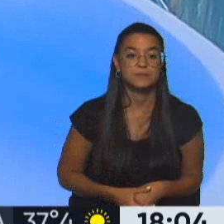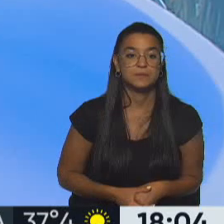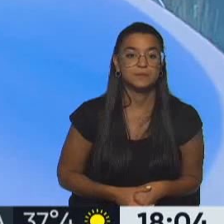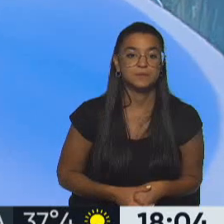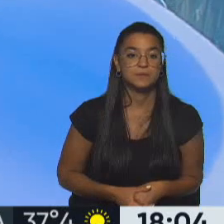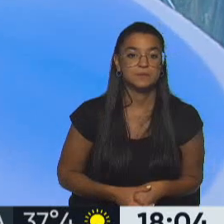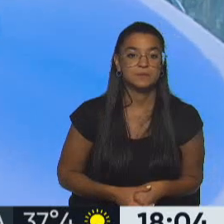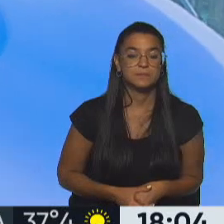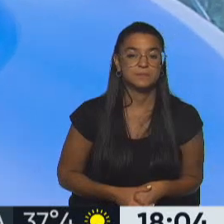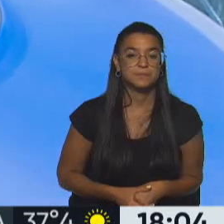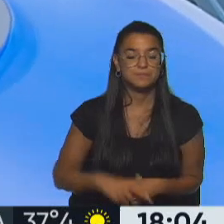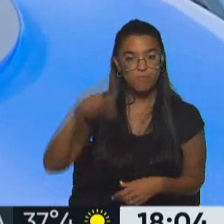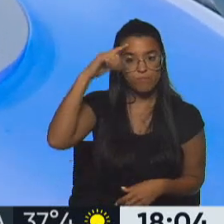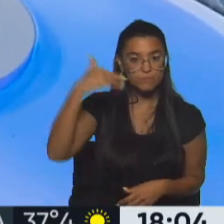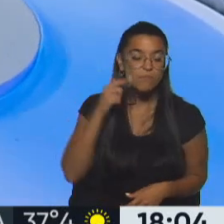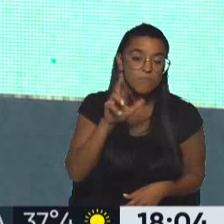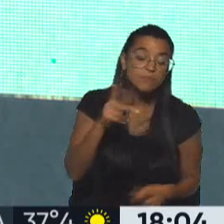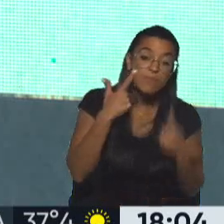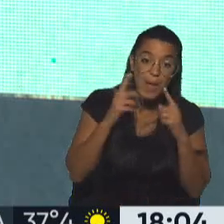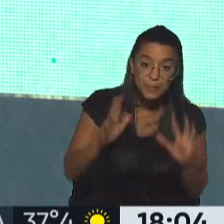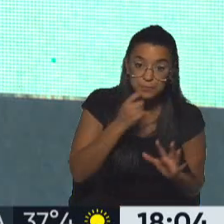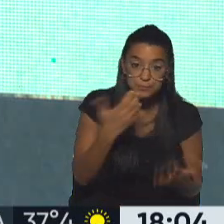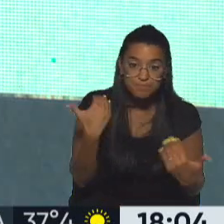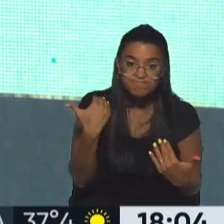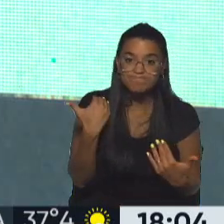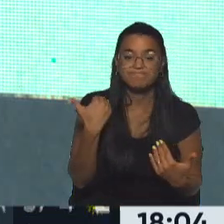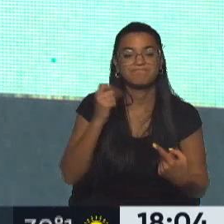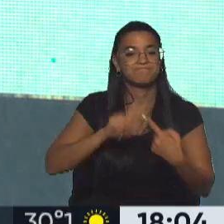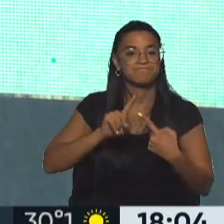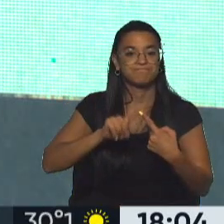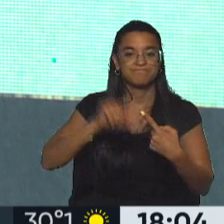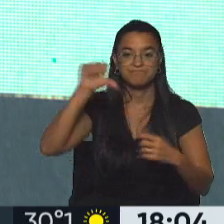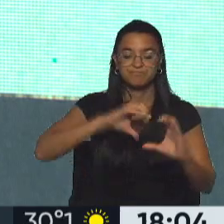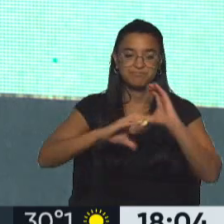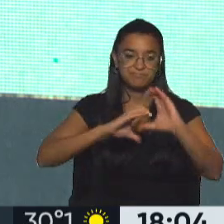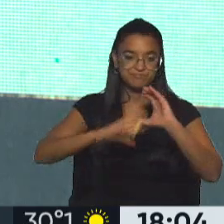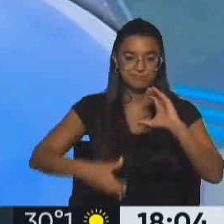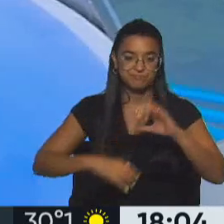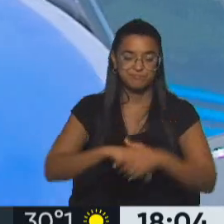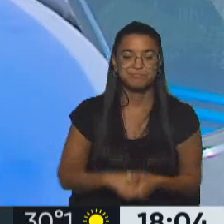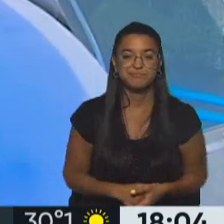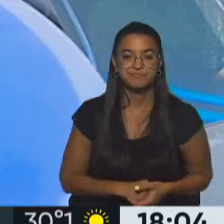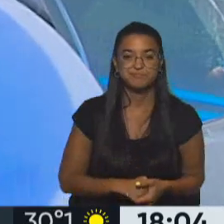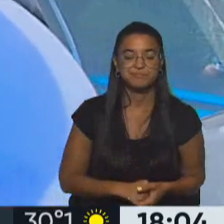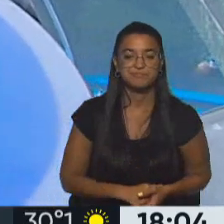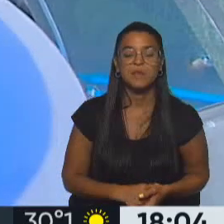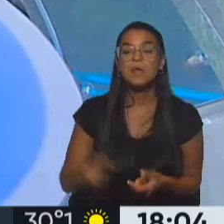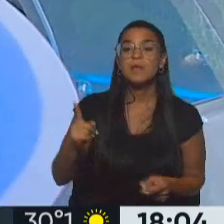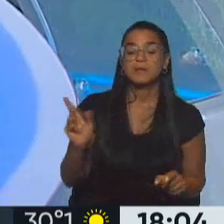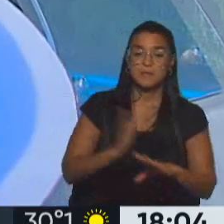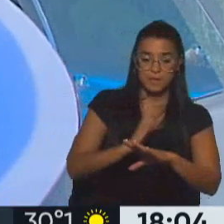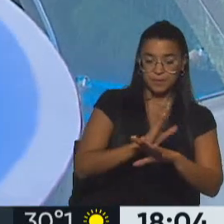Emir a ver si podemos tomar contacto en el ida y vuelta con Emir saber mientras